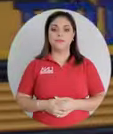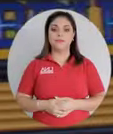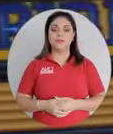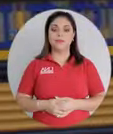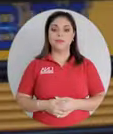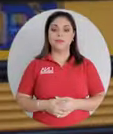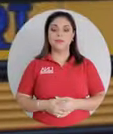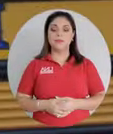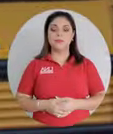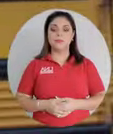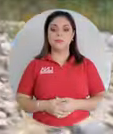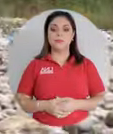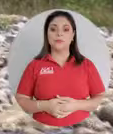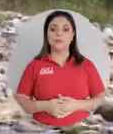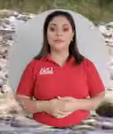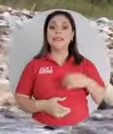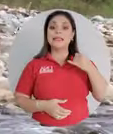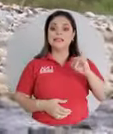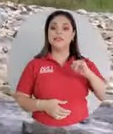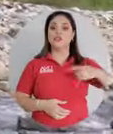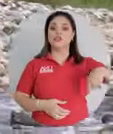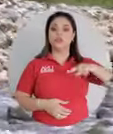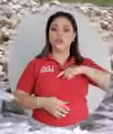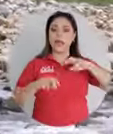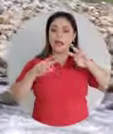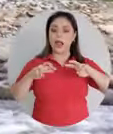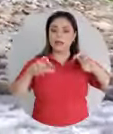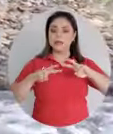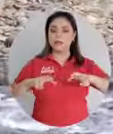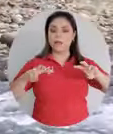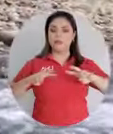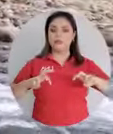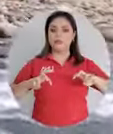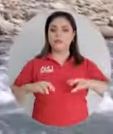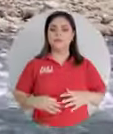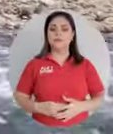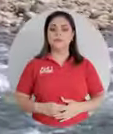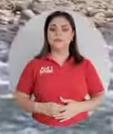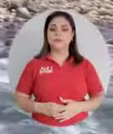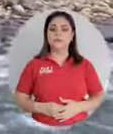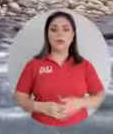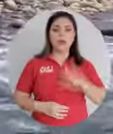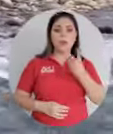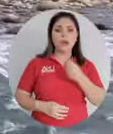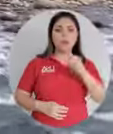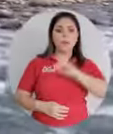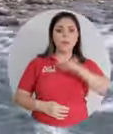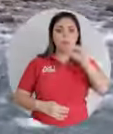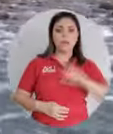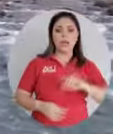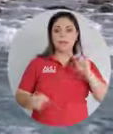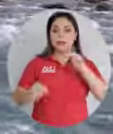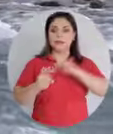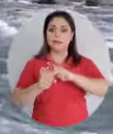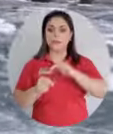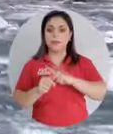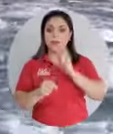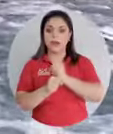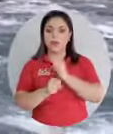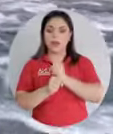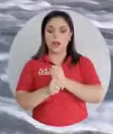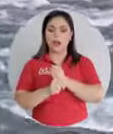nos vamos a analizar tasas de participación laboral, vemos que conforme nos alejamos